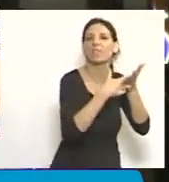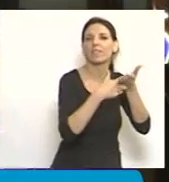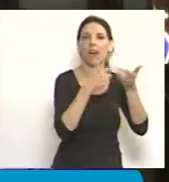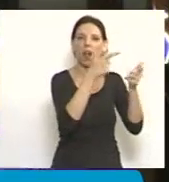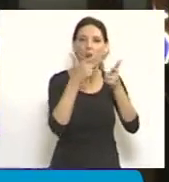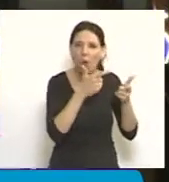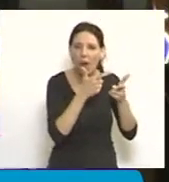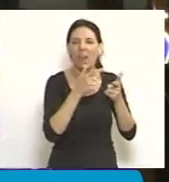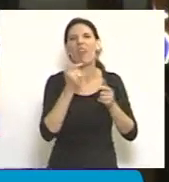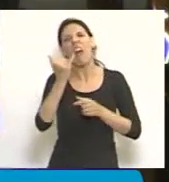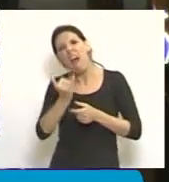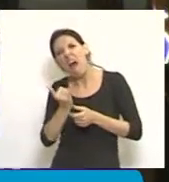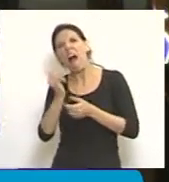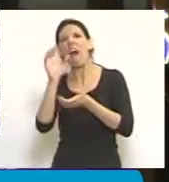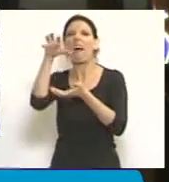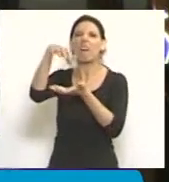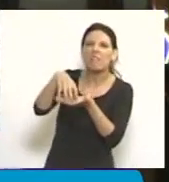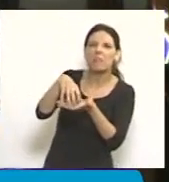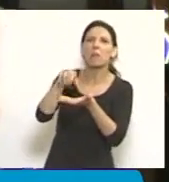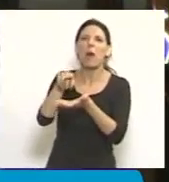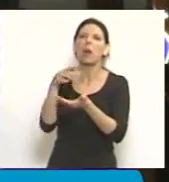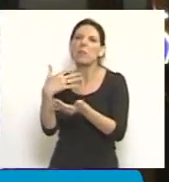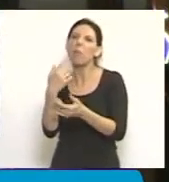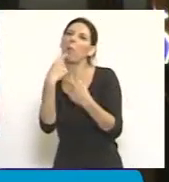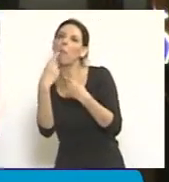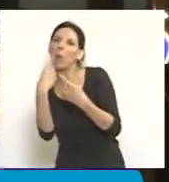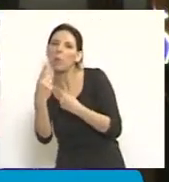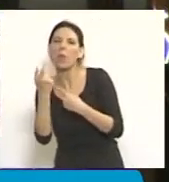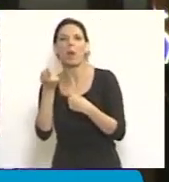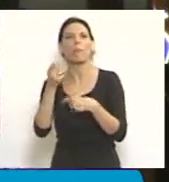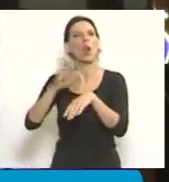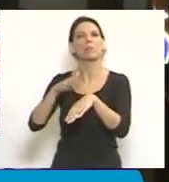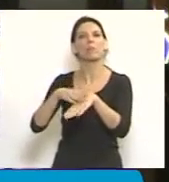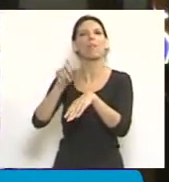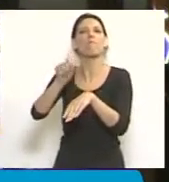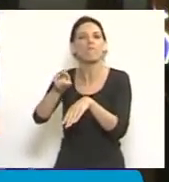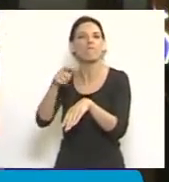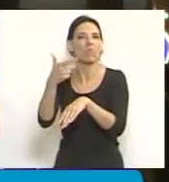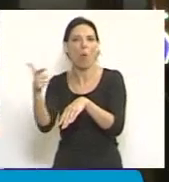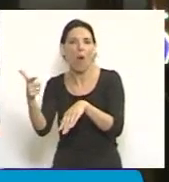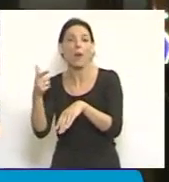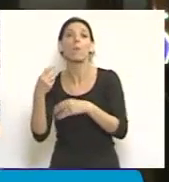proyecto preveíamos otorgarle a la Junta de Fiscales, que en este proyecto